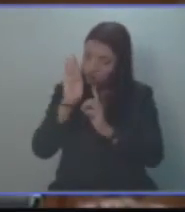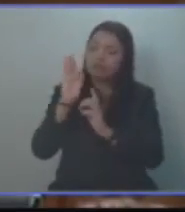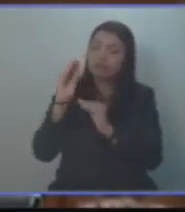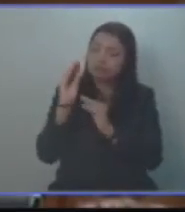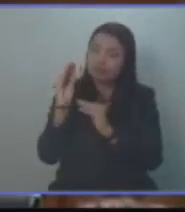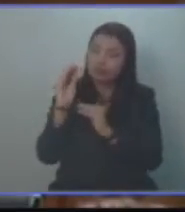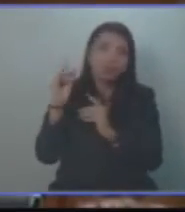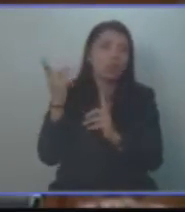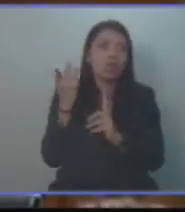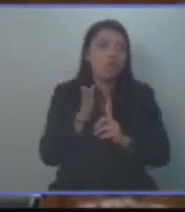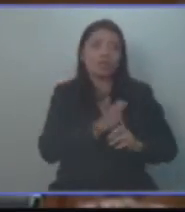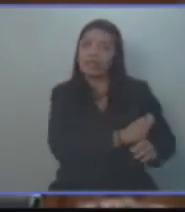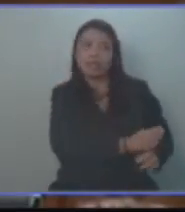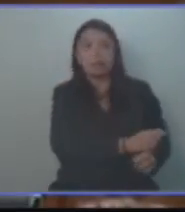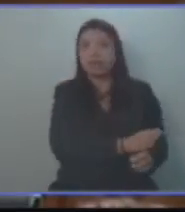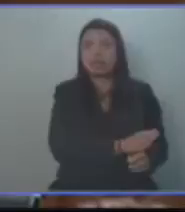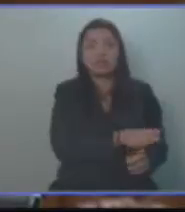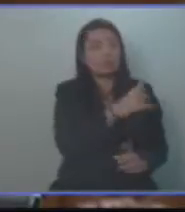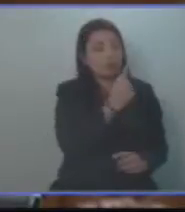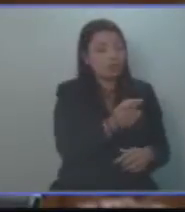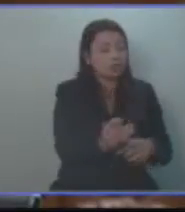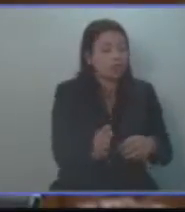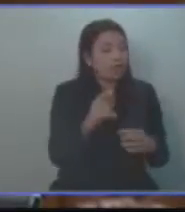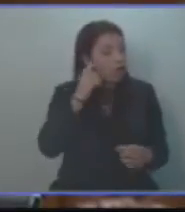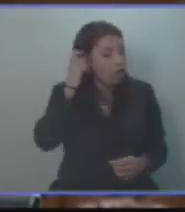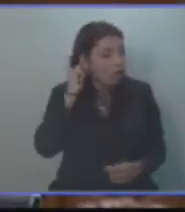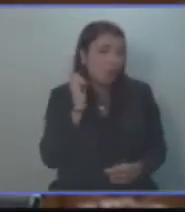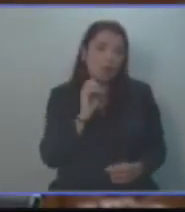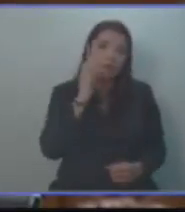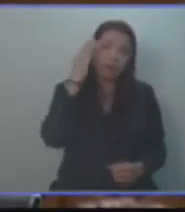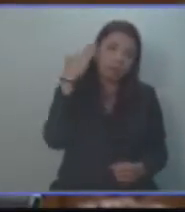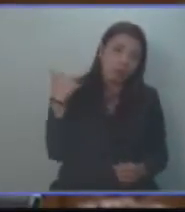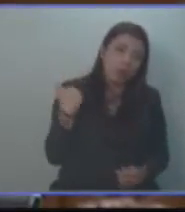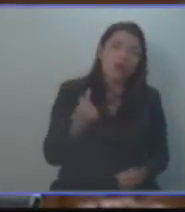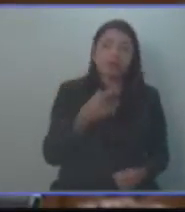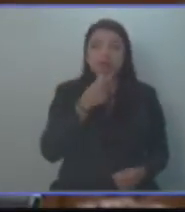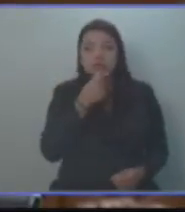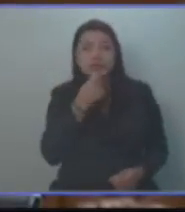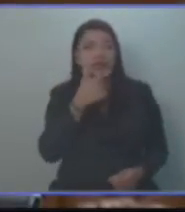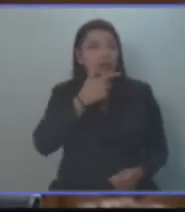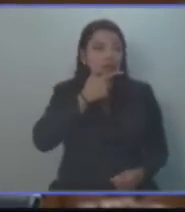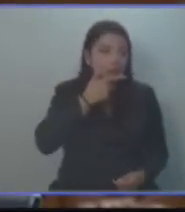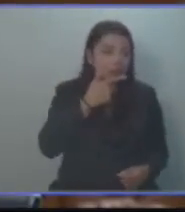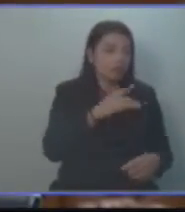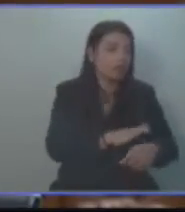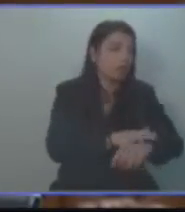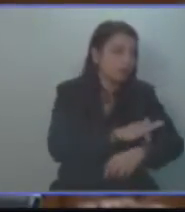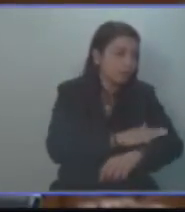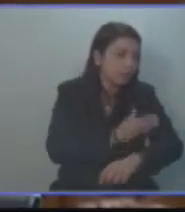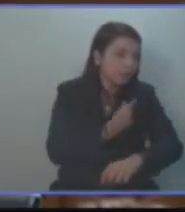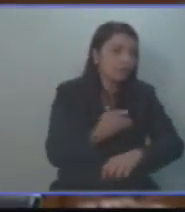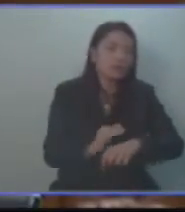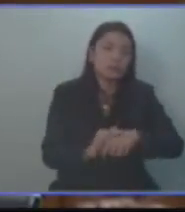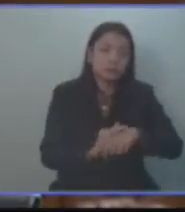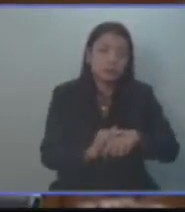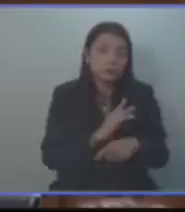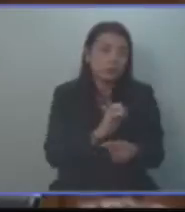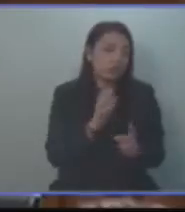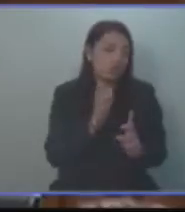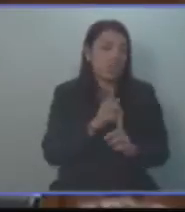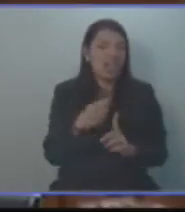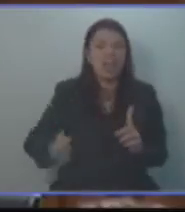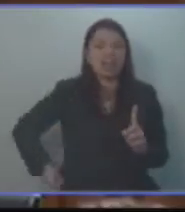ser discriminado por su condición de sexo, preferencia sexual, religión, raza y su condición de